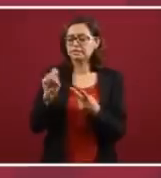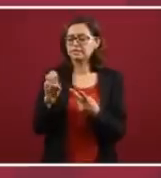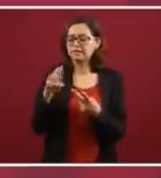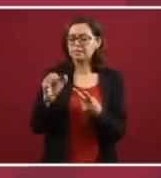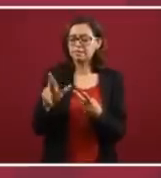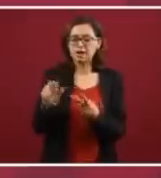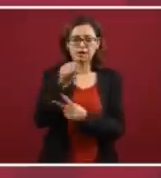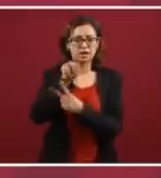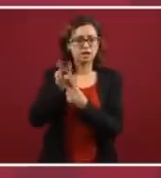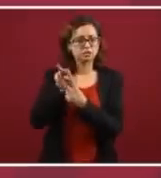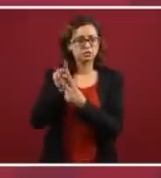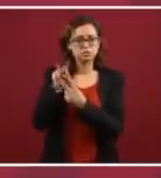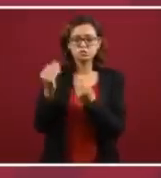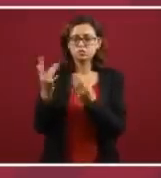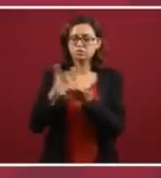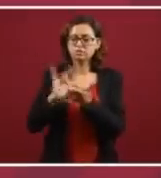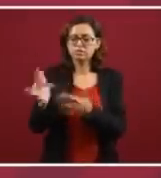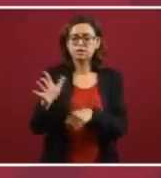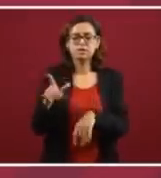Marina han